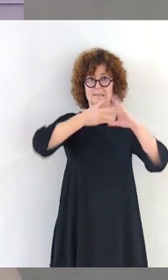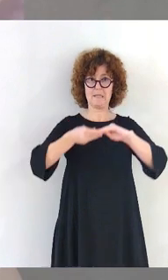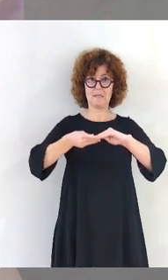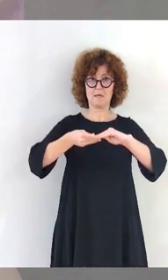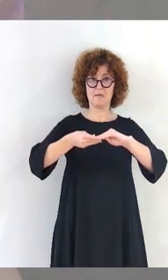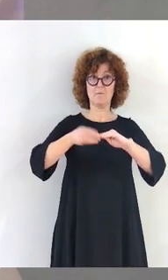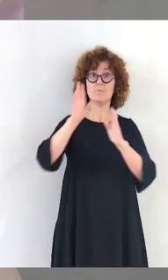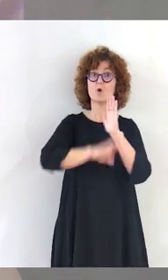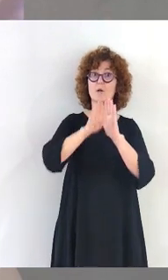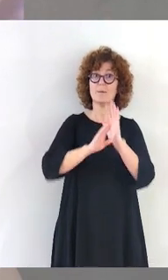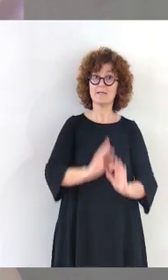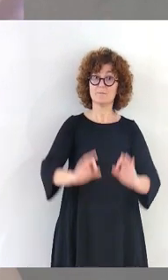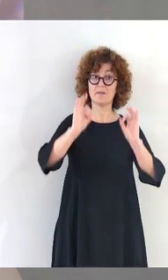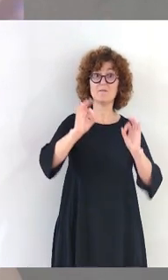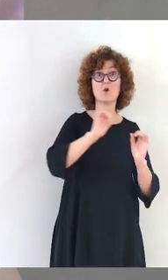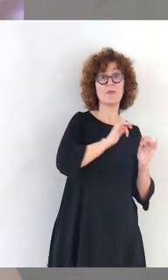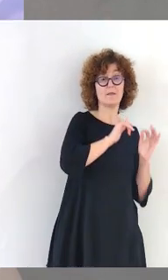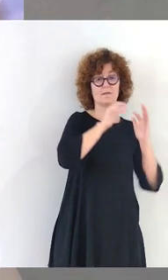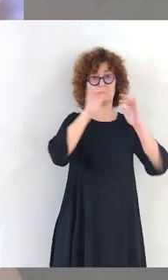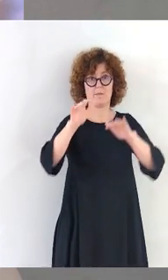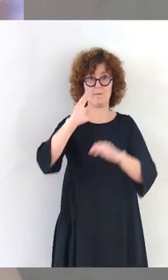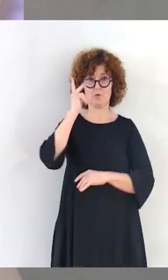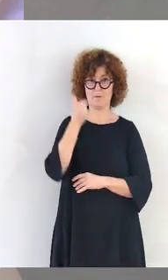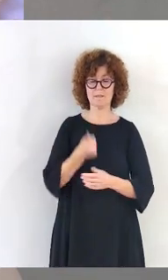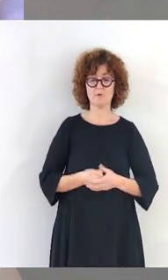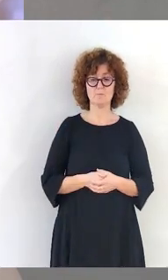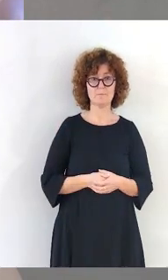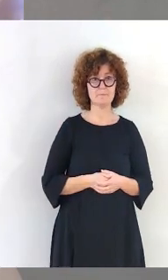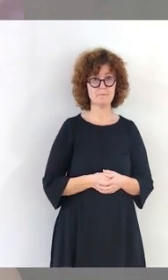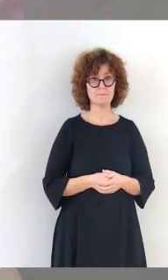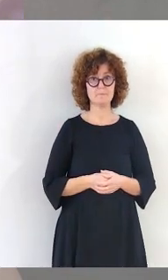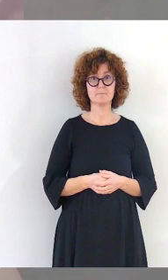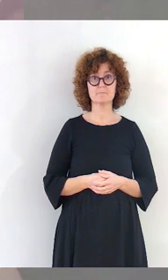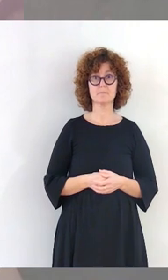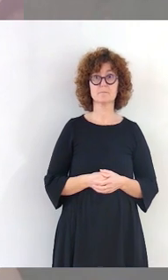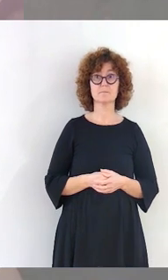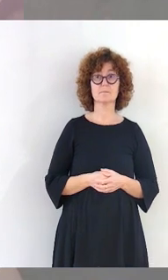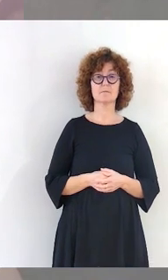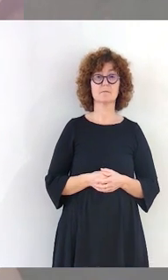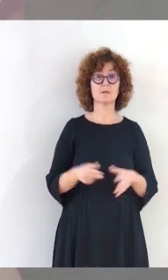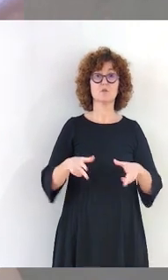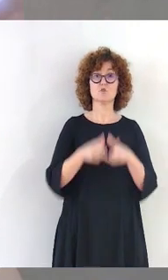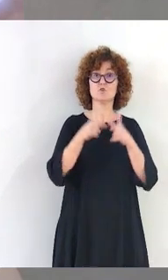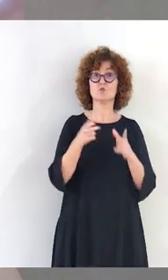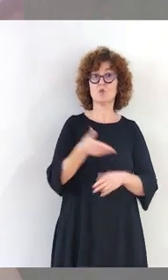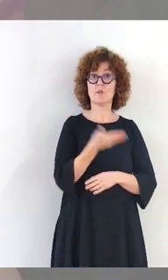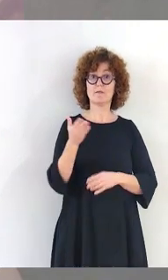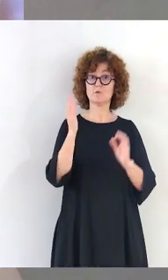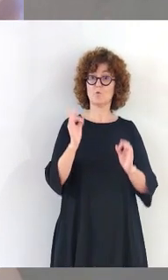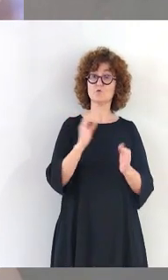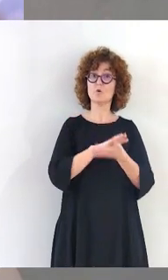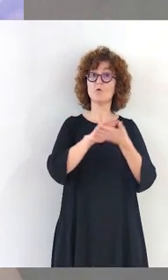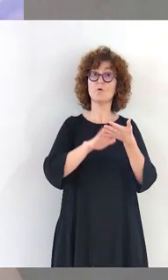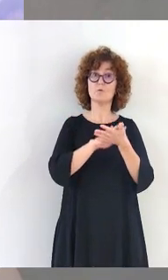de desplazamiento climático en el cual las sociedades nacionales lo que están haciendo es justo esto están